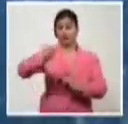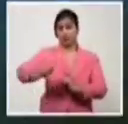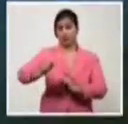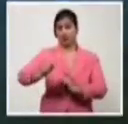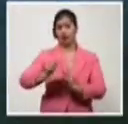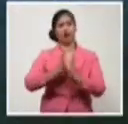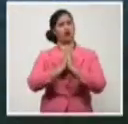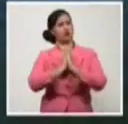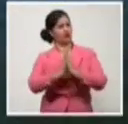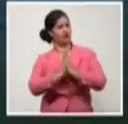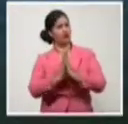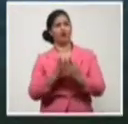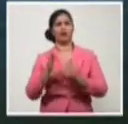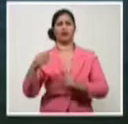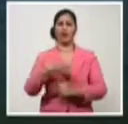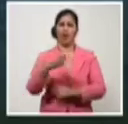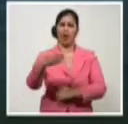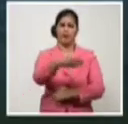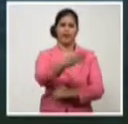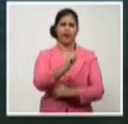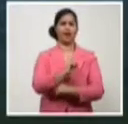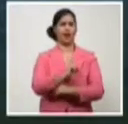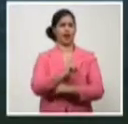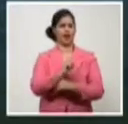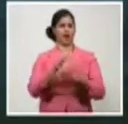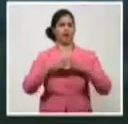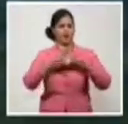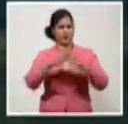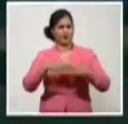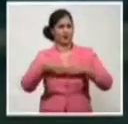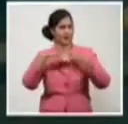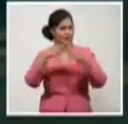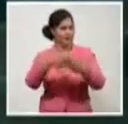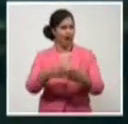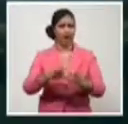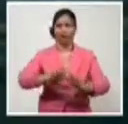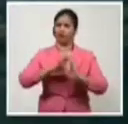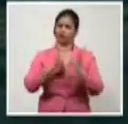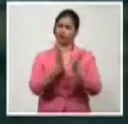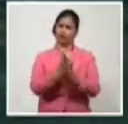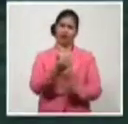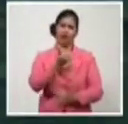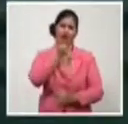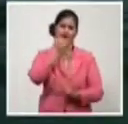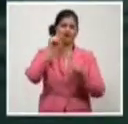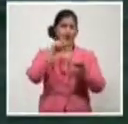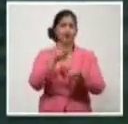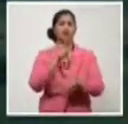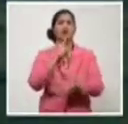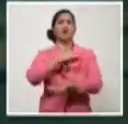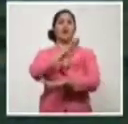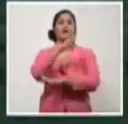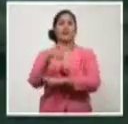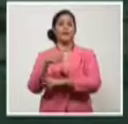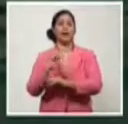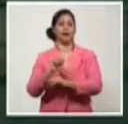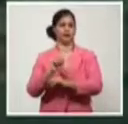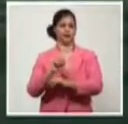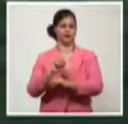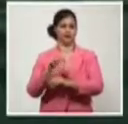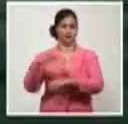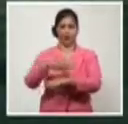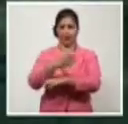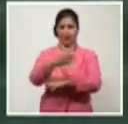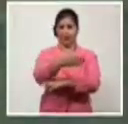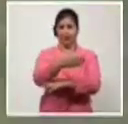la pesca, el transporte, el comercio y el turismo. Autoridades de Naciones Unidas aseguraron que el decenio